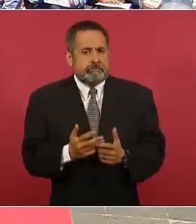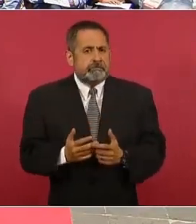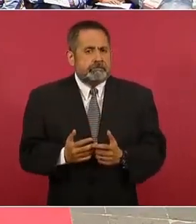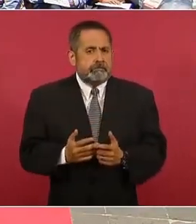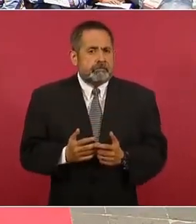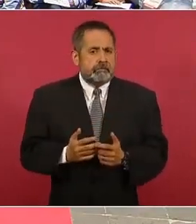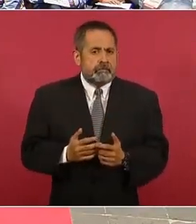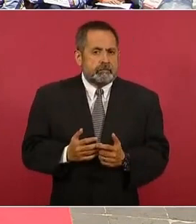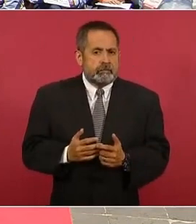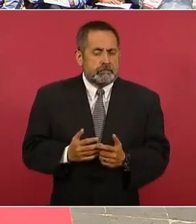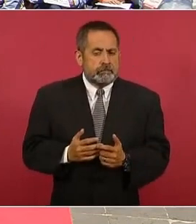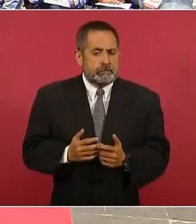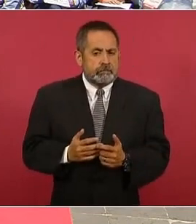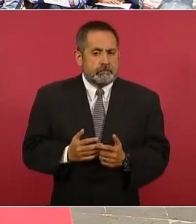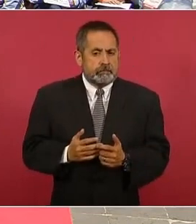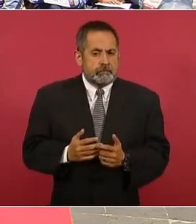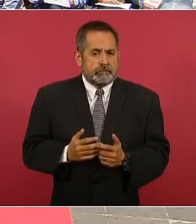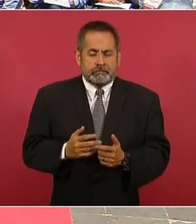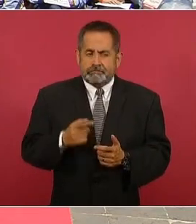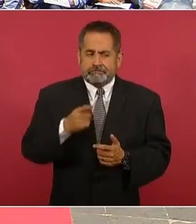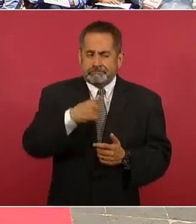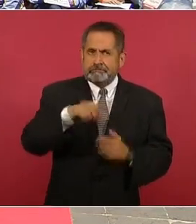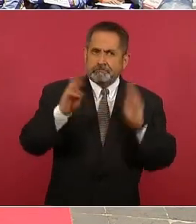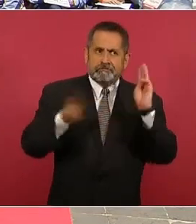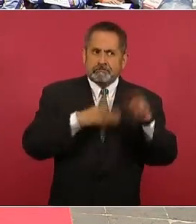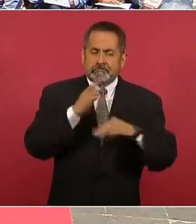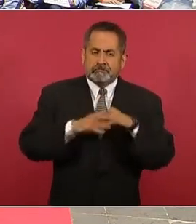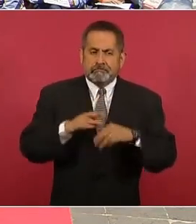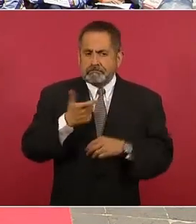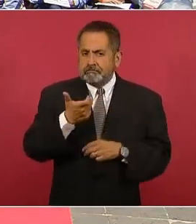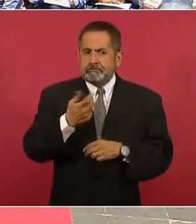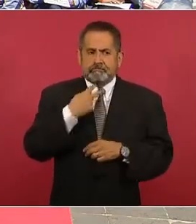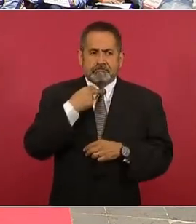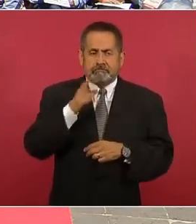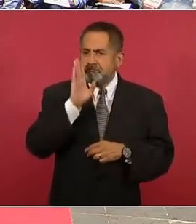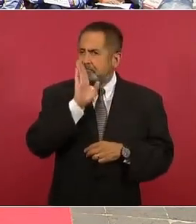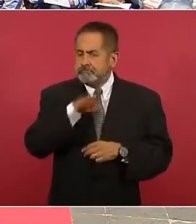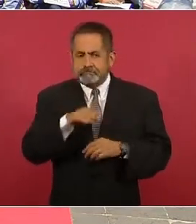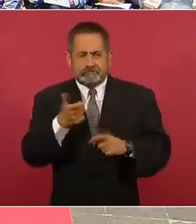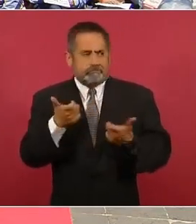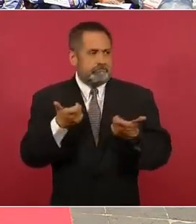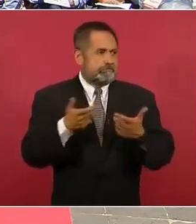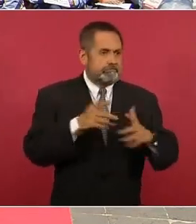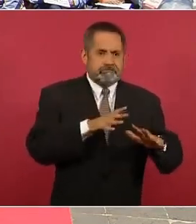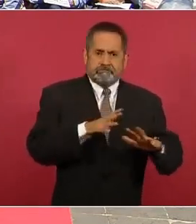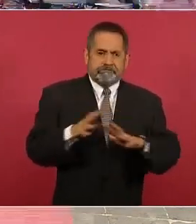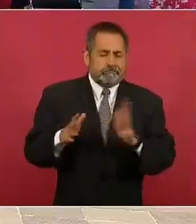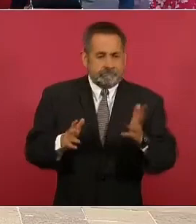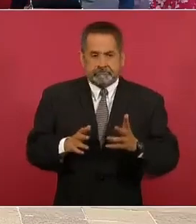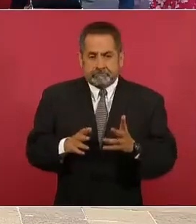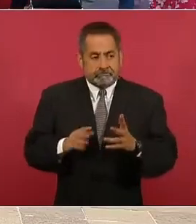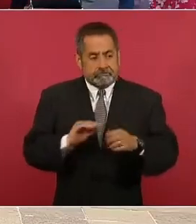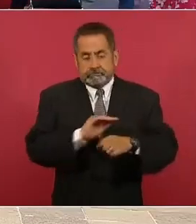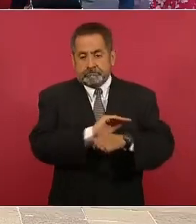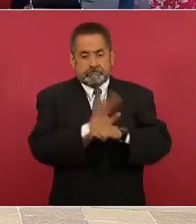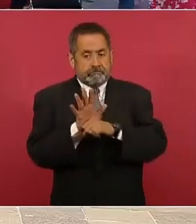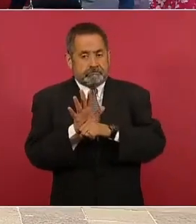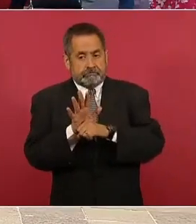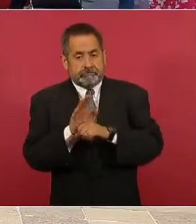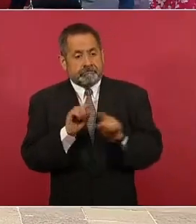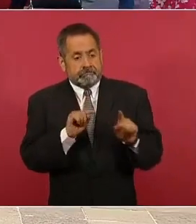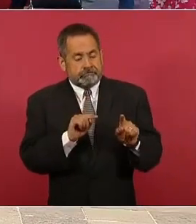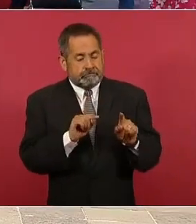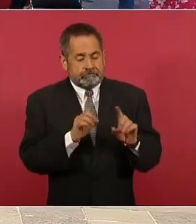y está mal la situación en el mundo. La pandemia